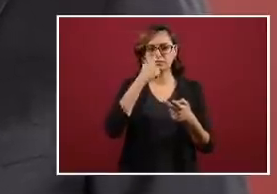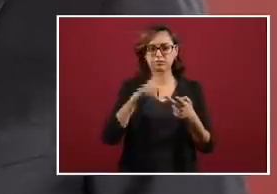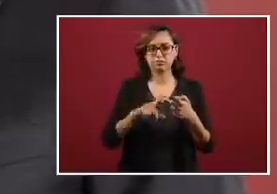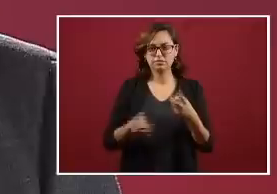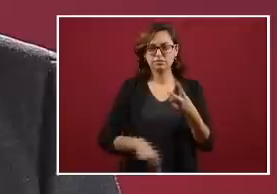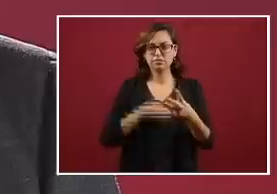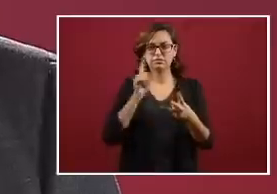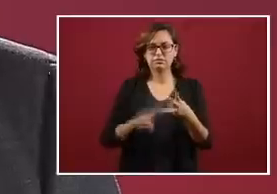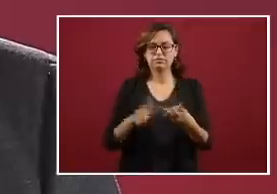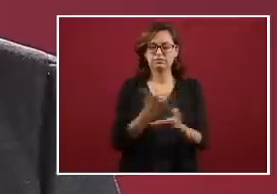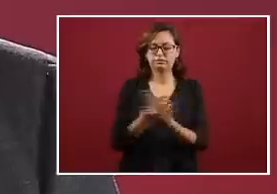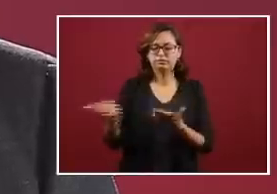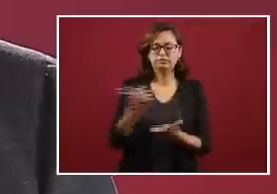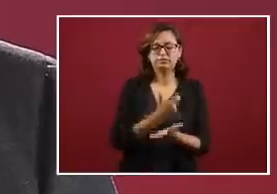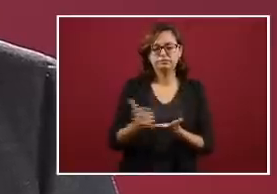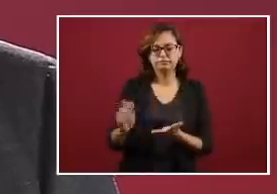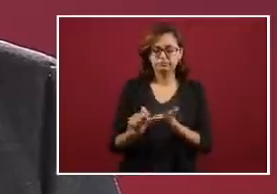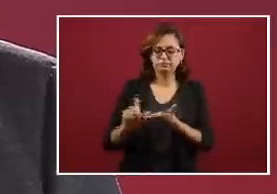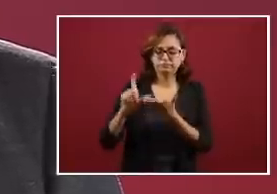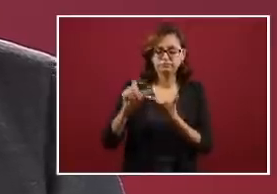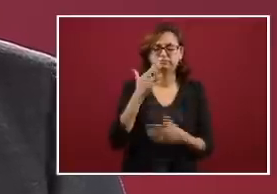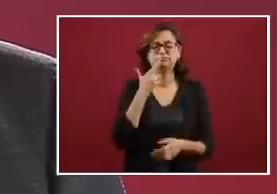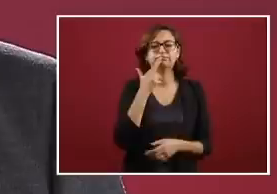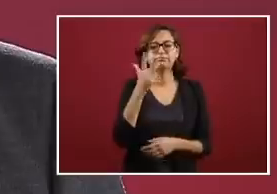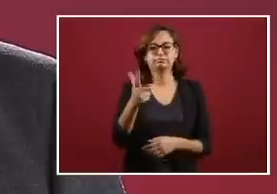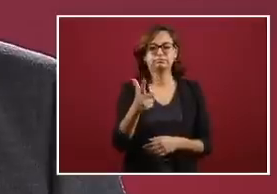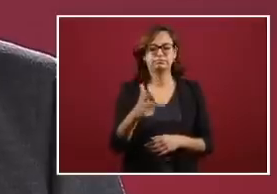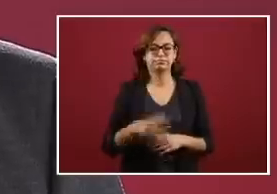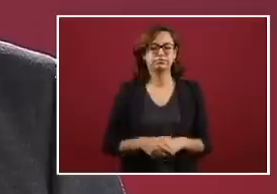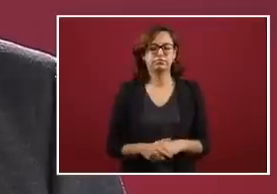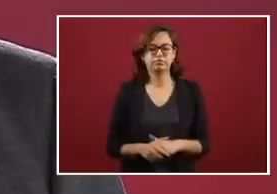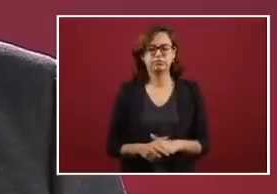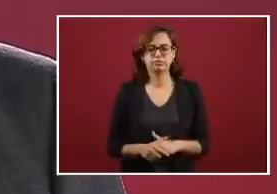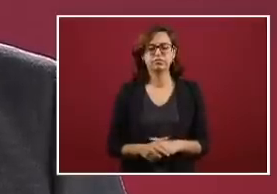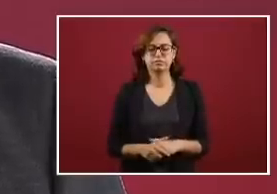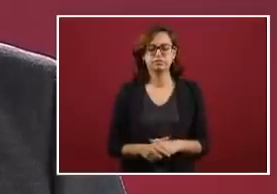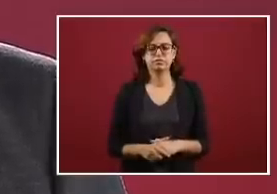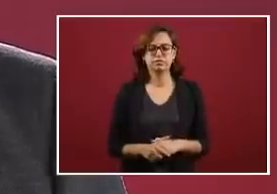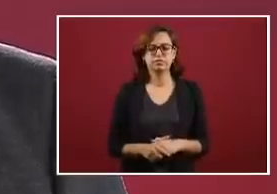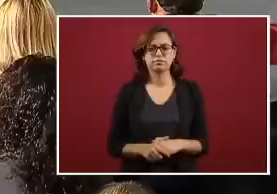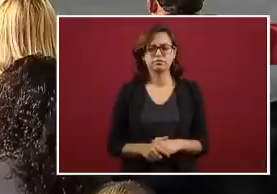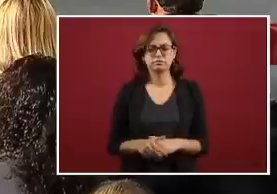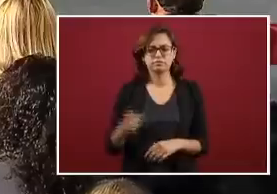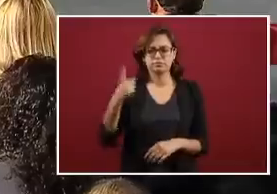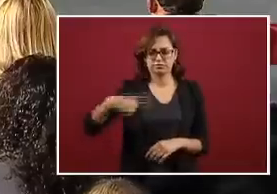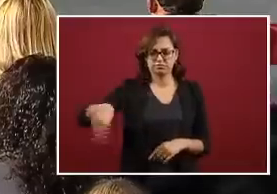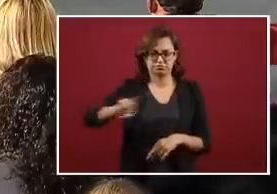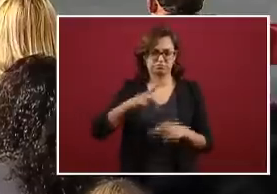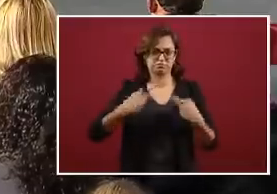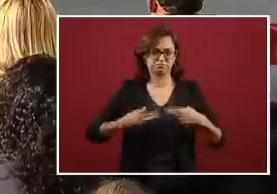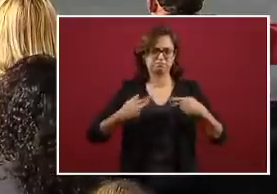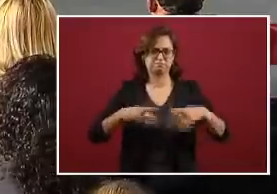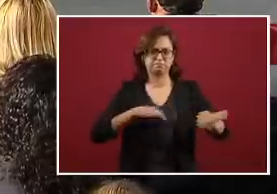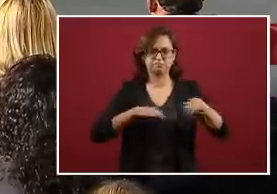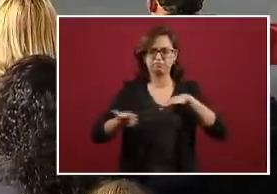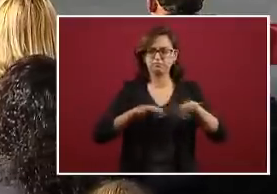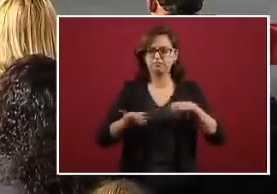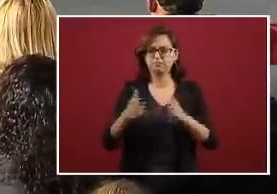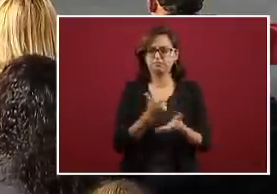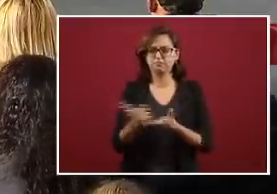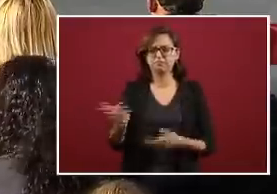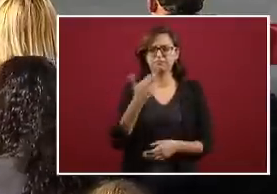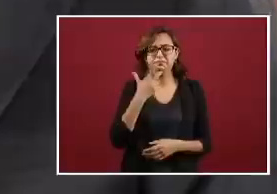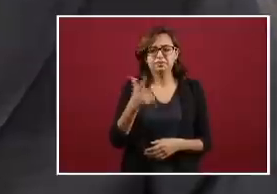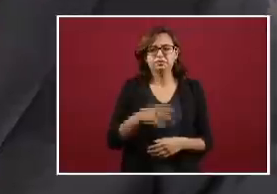que mejoren los salarios de los trabajadores, que no se